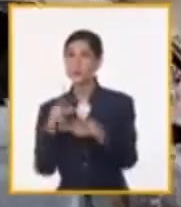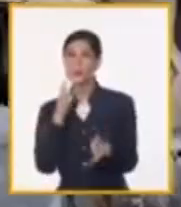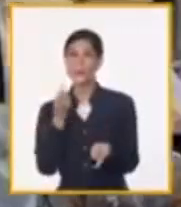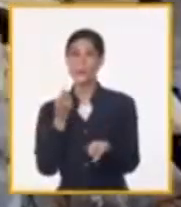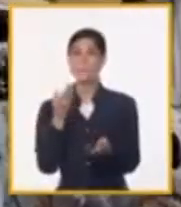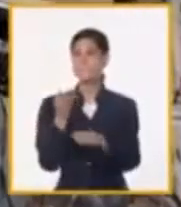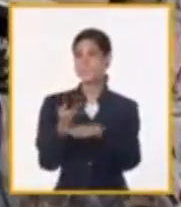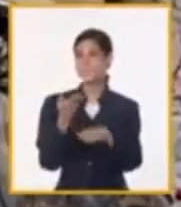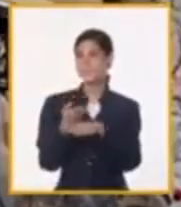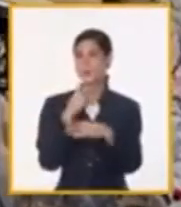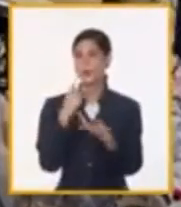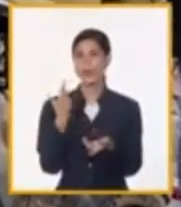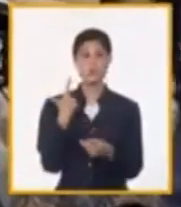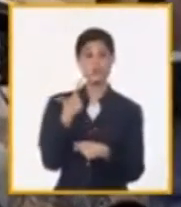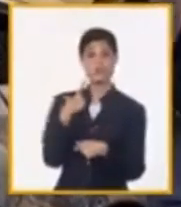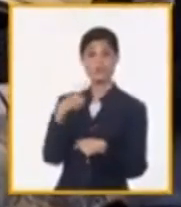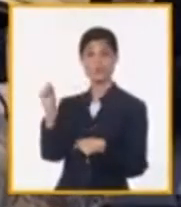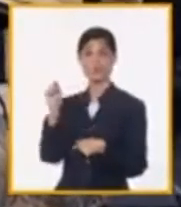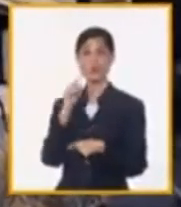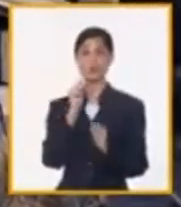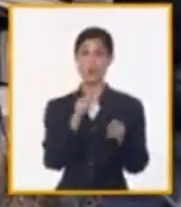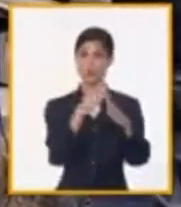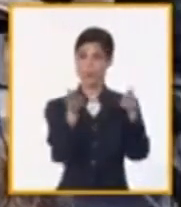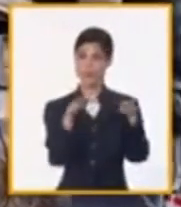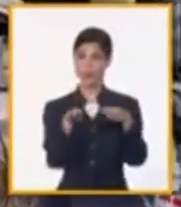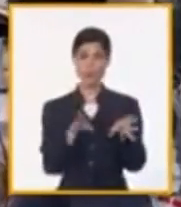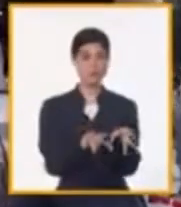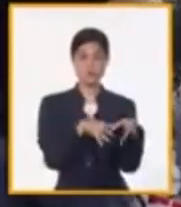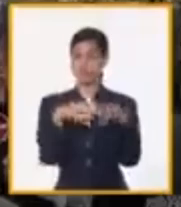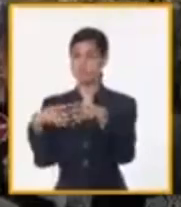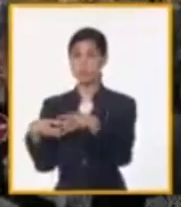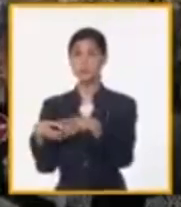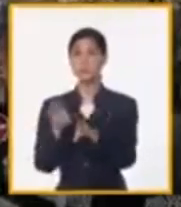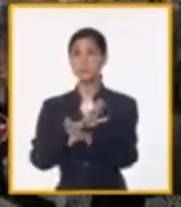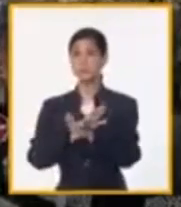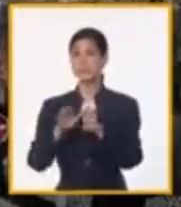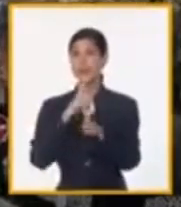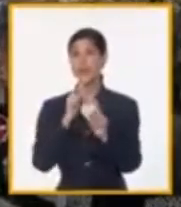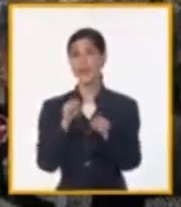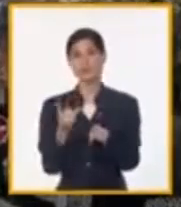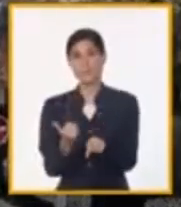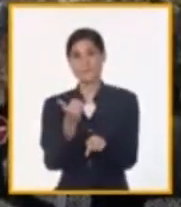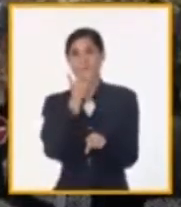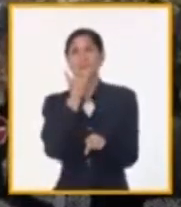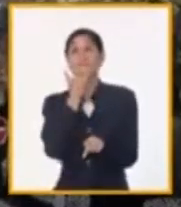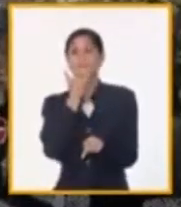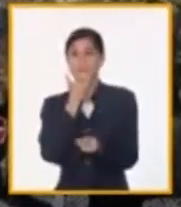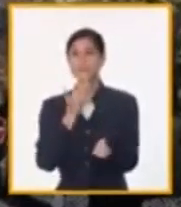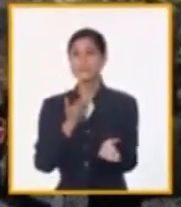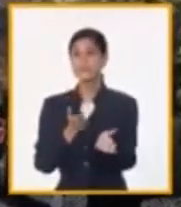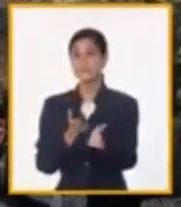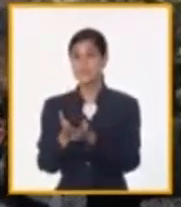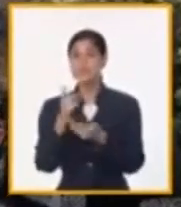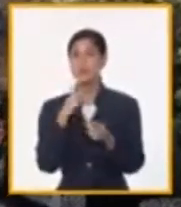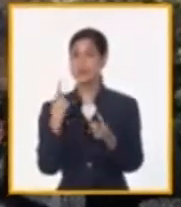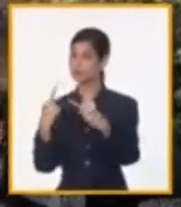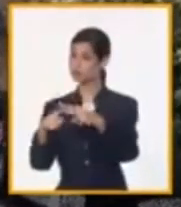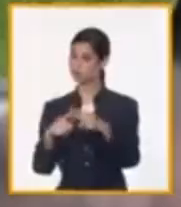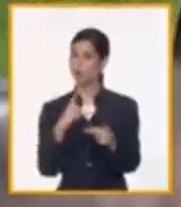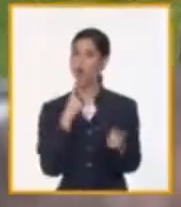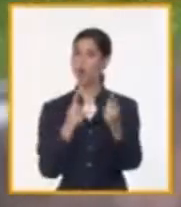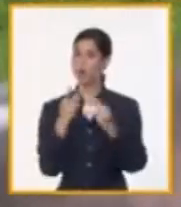Líbano Consideró que una escalada militar no era lo mejor para Israel y que todavía hay espacio para una solución